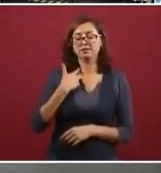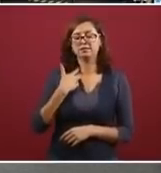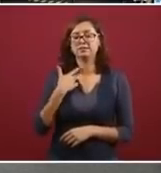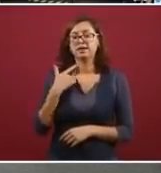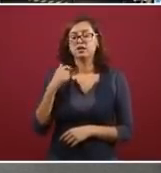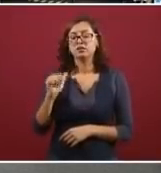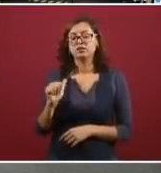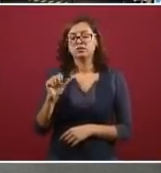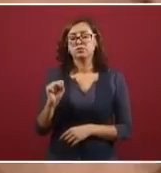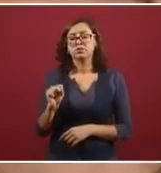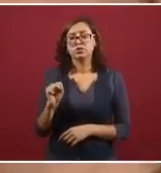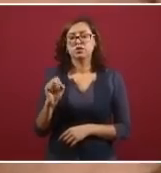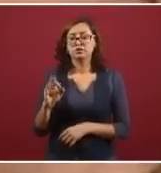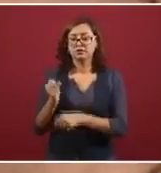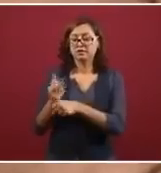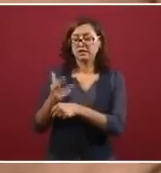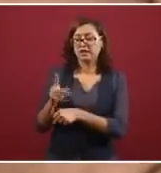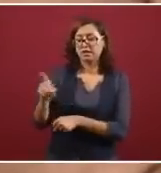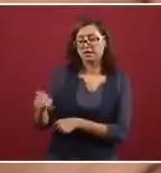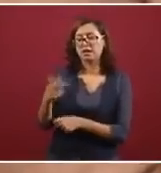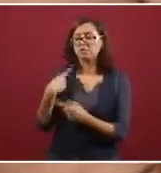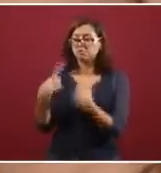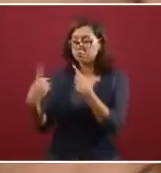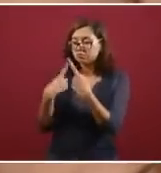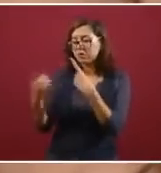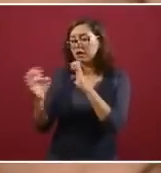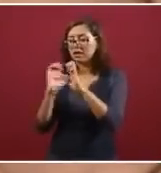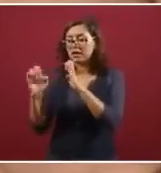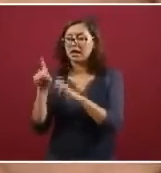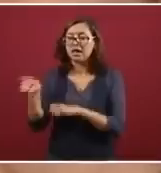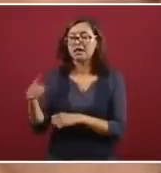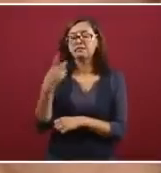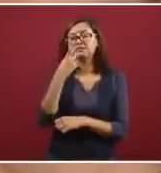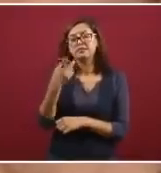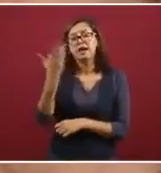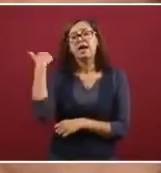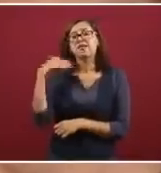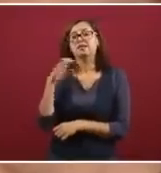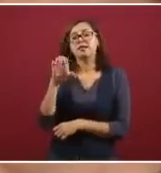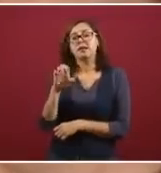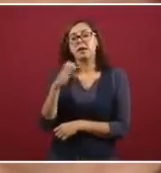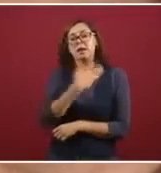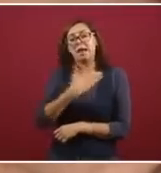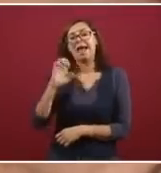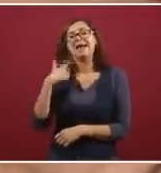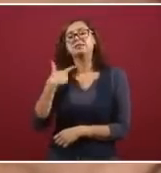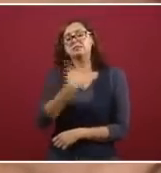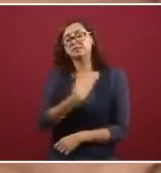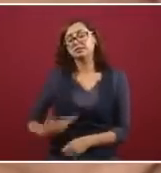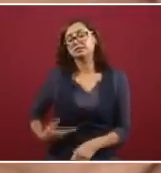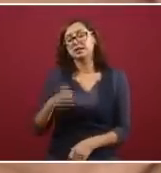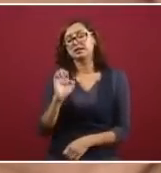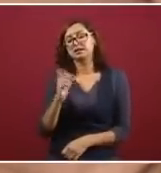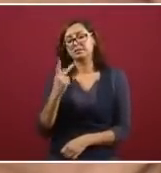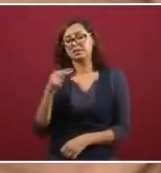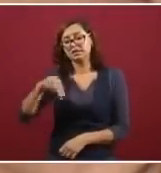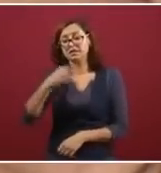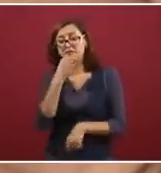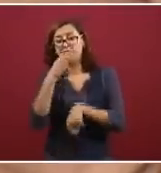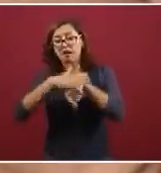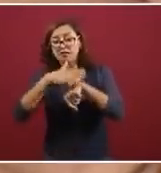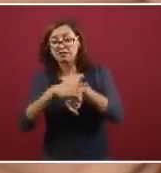Federación, quien revela que en una reunión con el entonces presidente Enrique Peña Nieto del 2017, le advirtió de